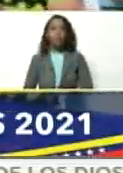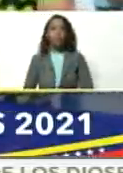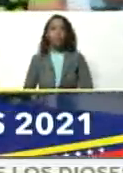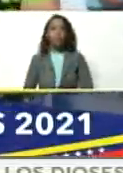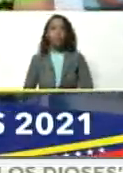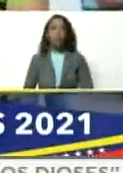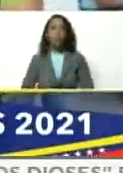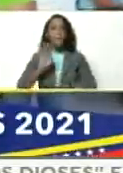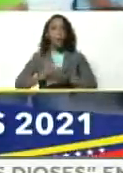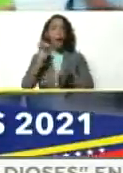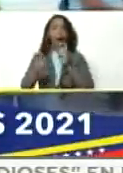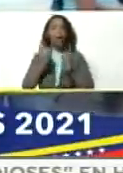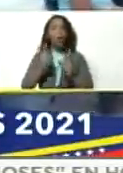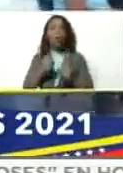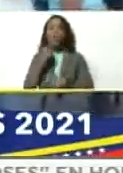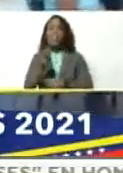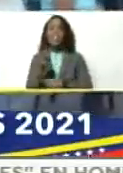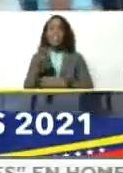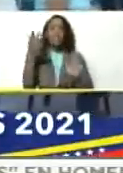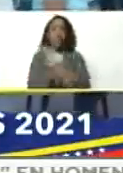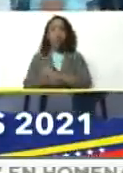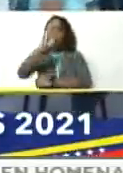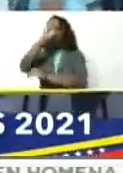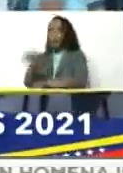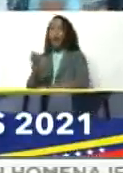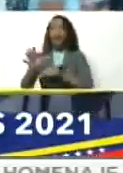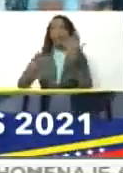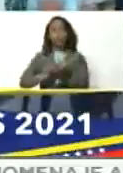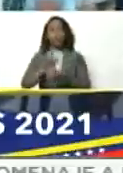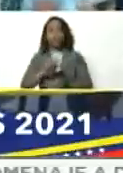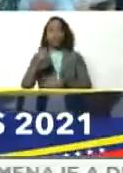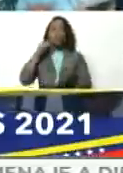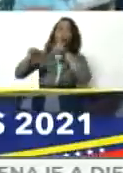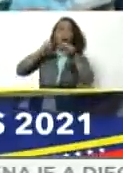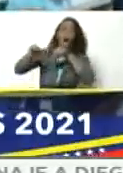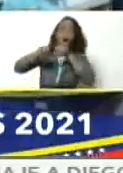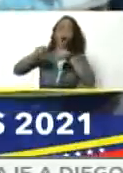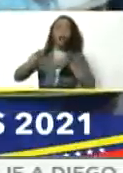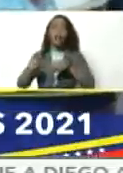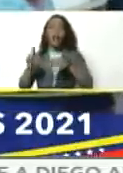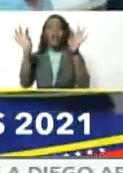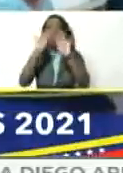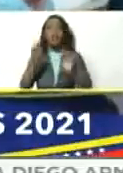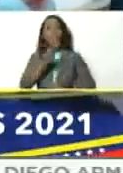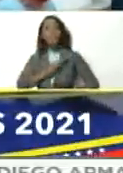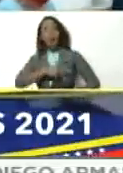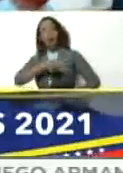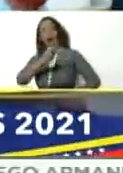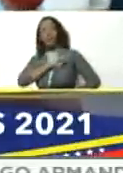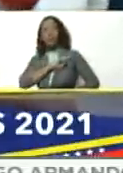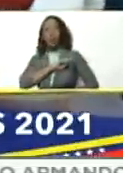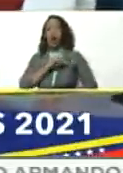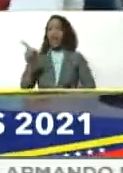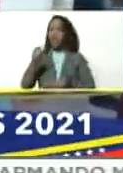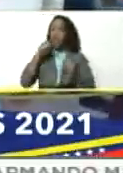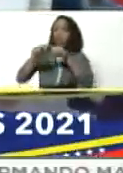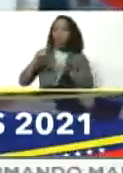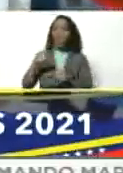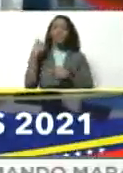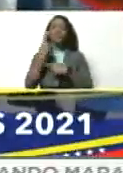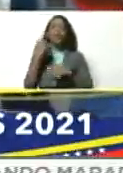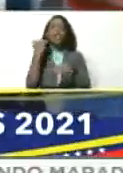Porque critican, hay quienes critican de manera directa, de manera falsa, no es crítica, señalan,